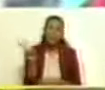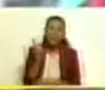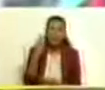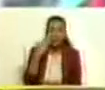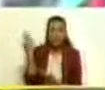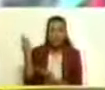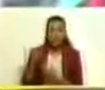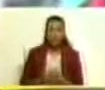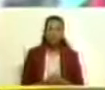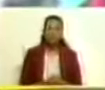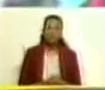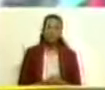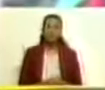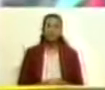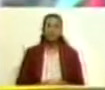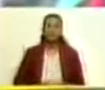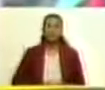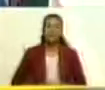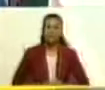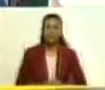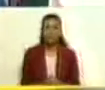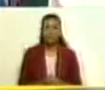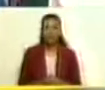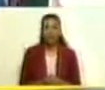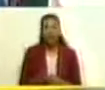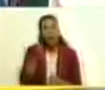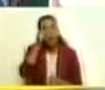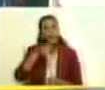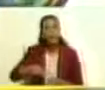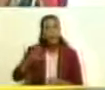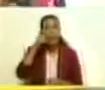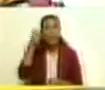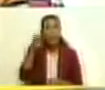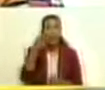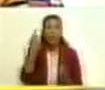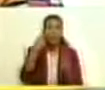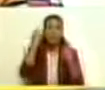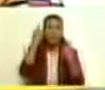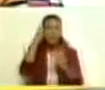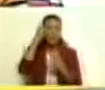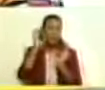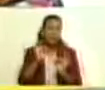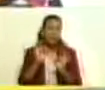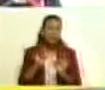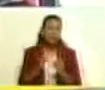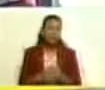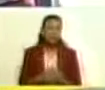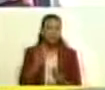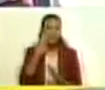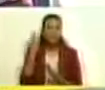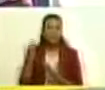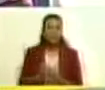la población de Lorza, a la población de Lorza, a sus fiestas patronales.